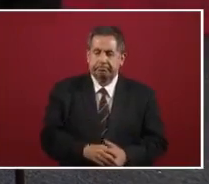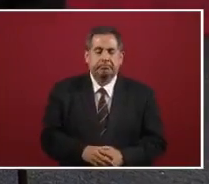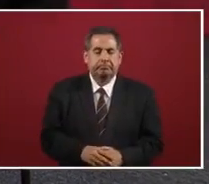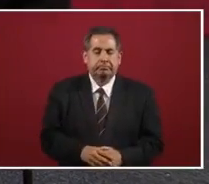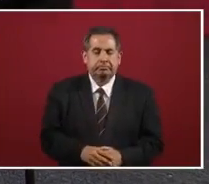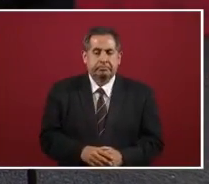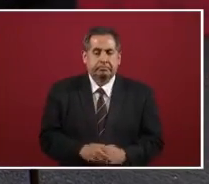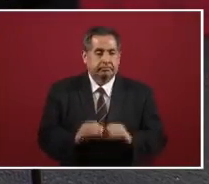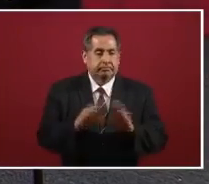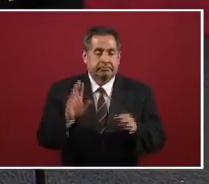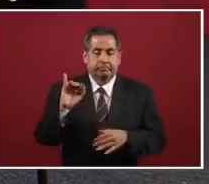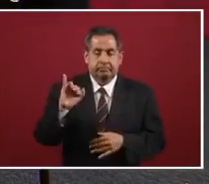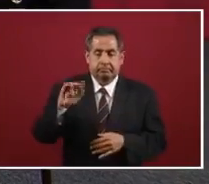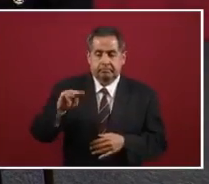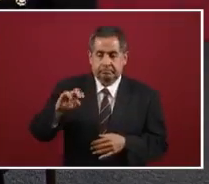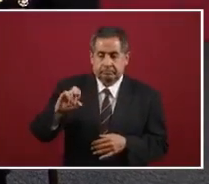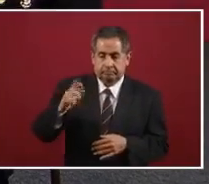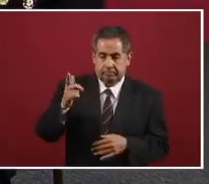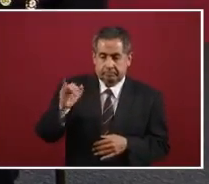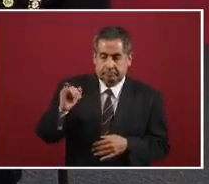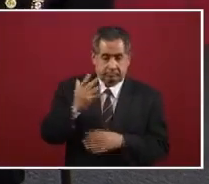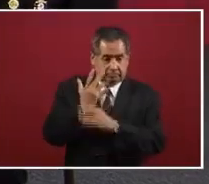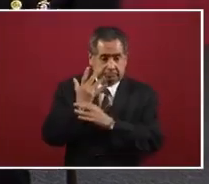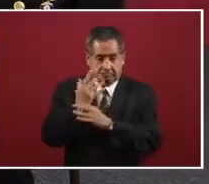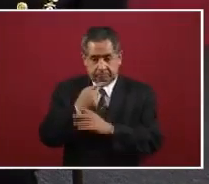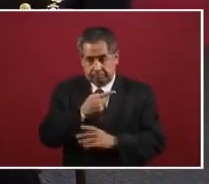Son datos del INEGI.